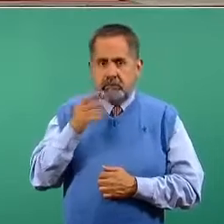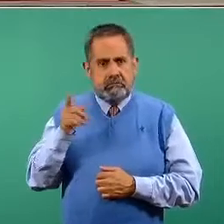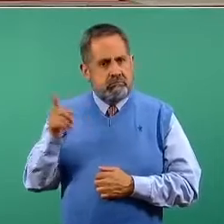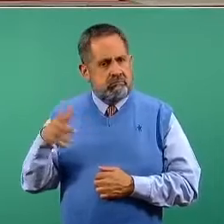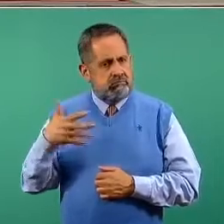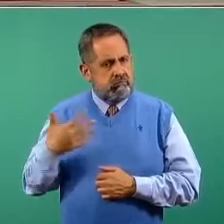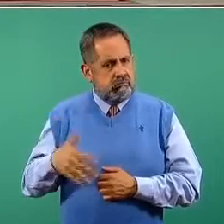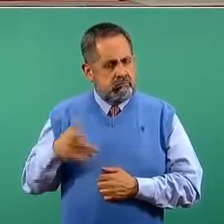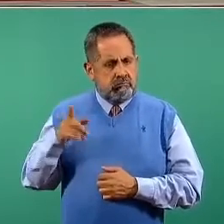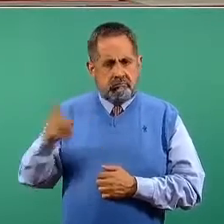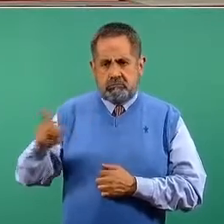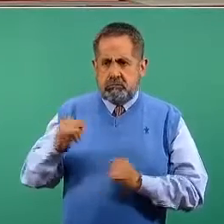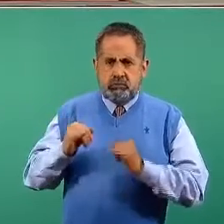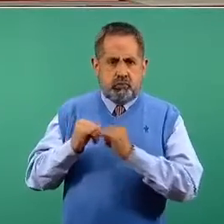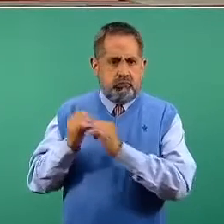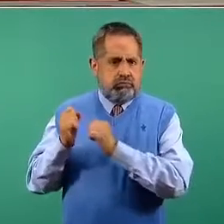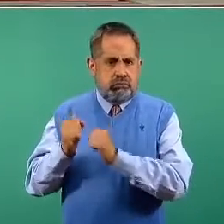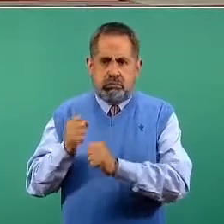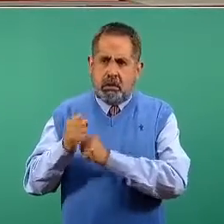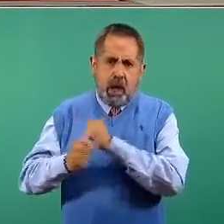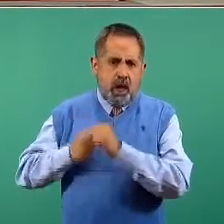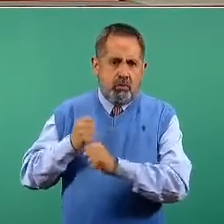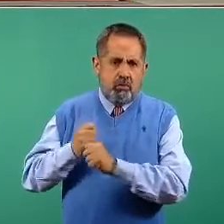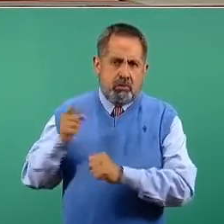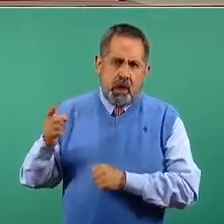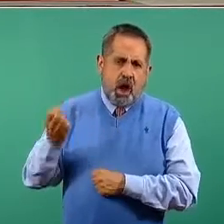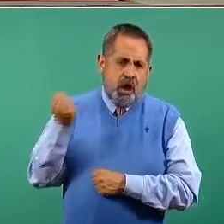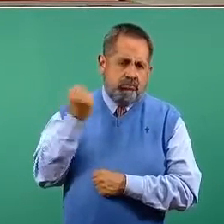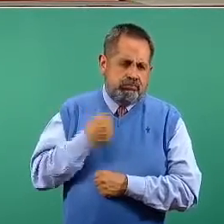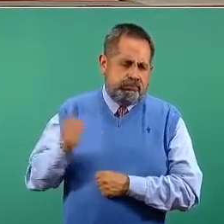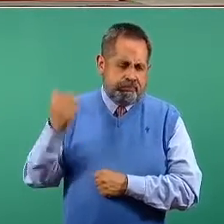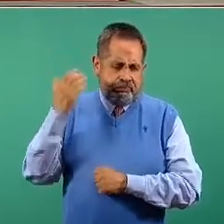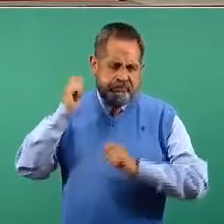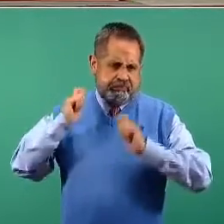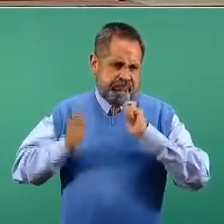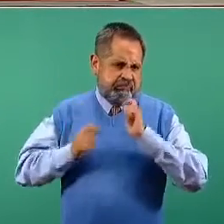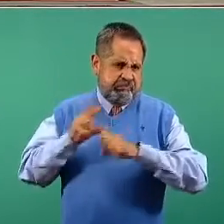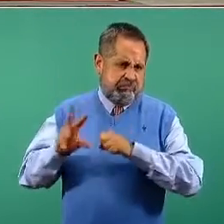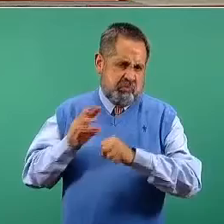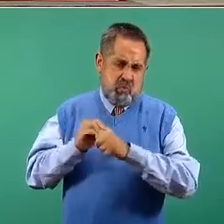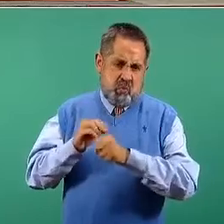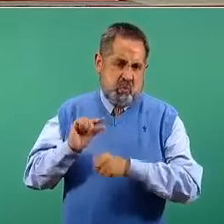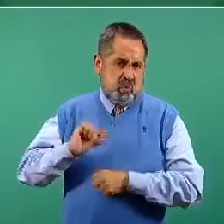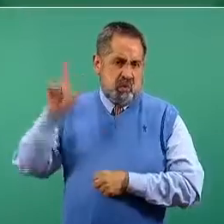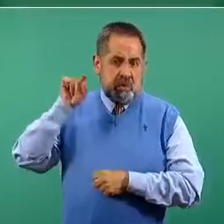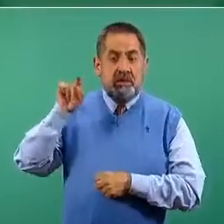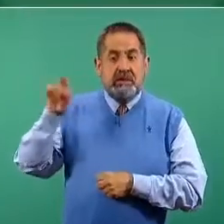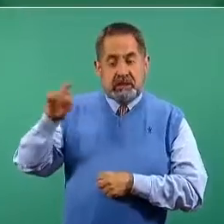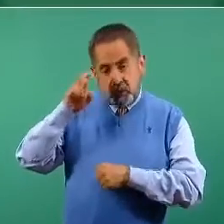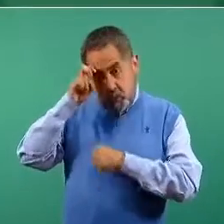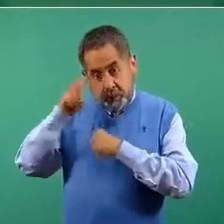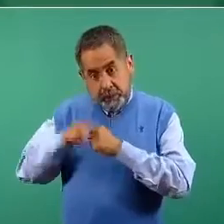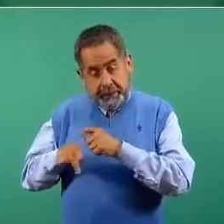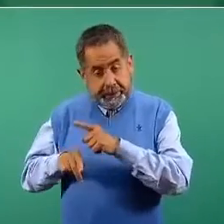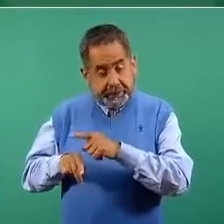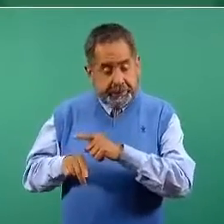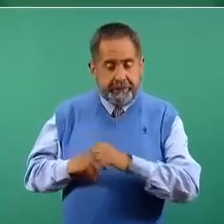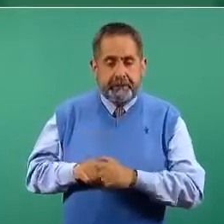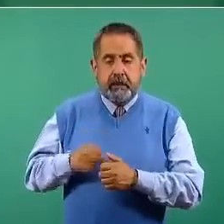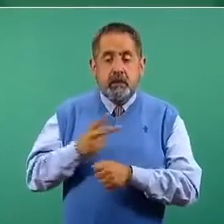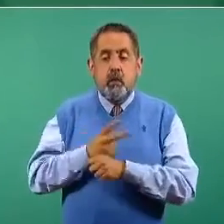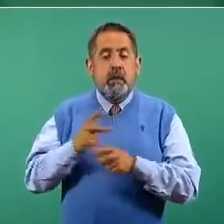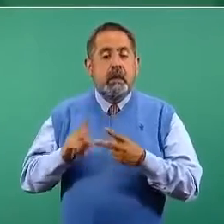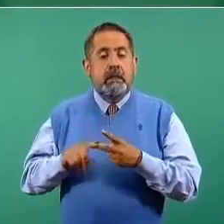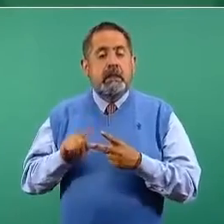es una institución muy sólida, muy competente en términos técnicos y científicos, y segunda porque precisamente es